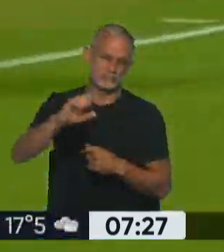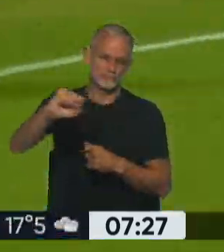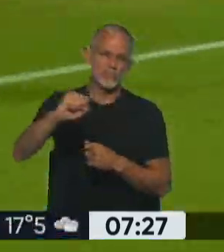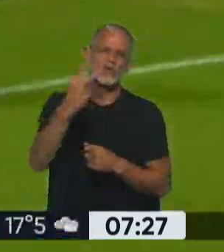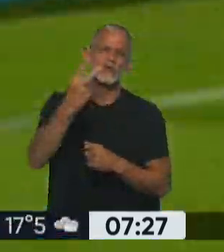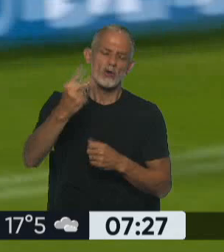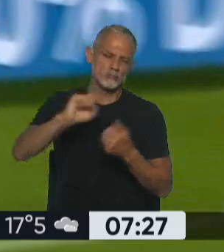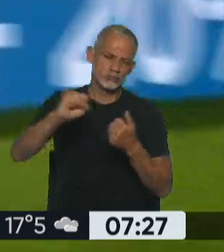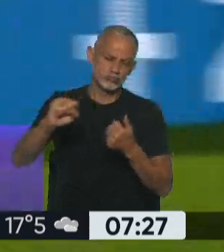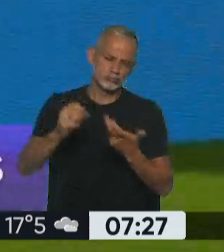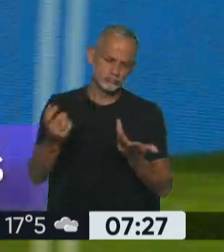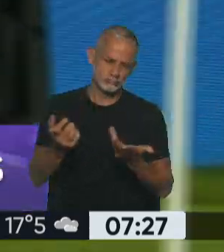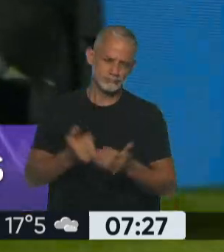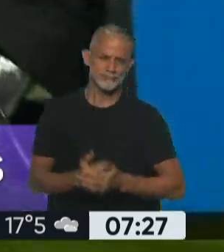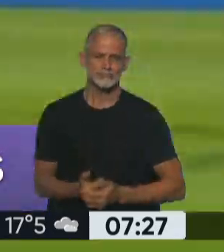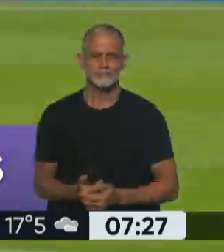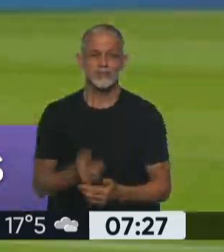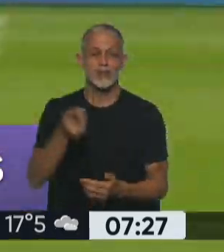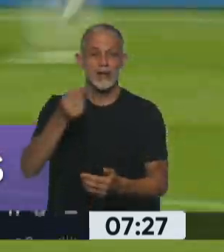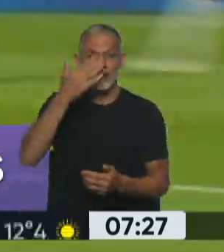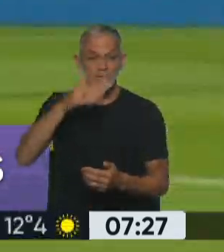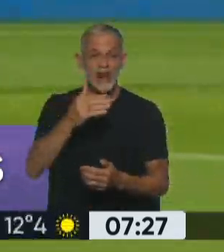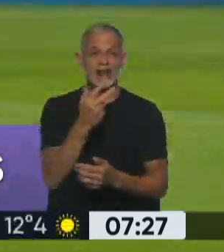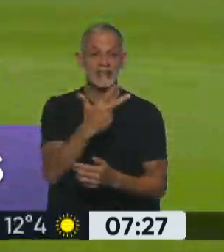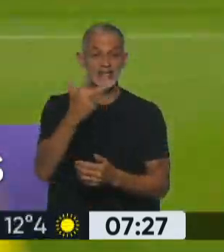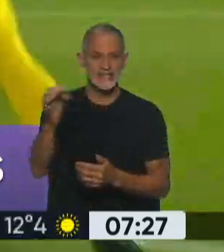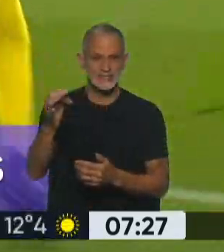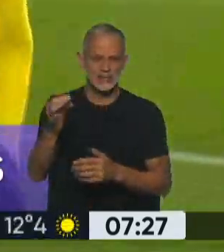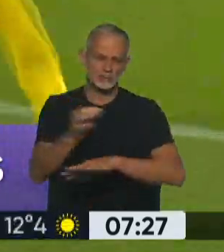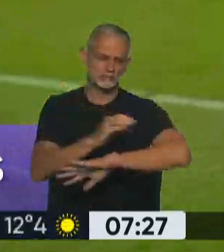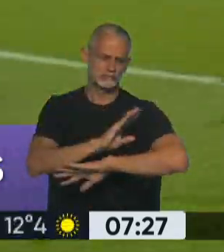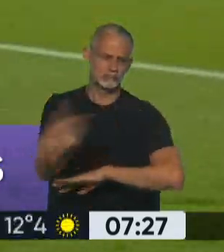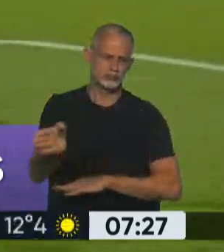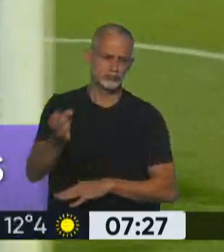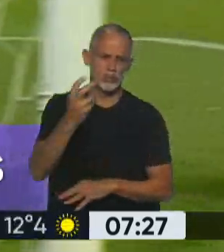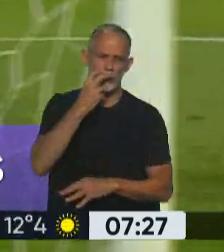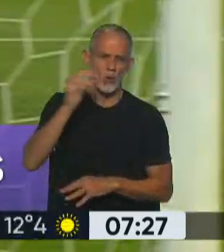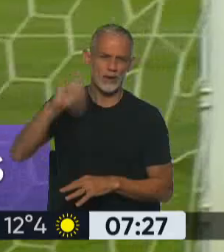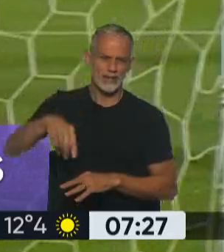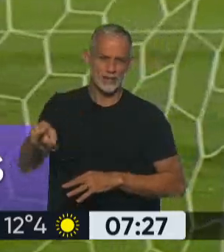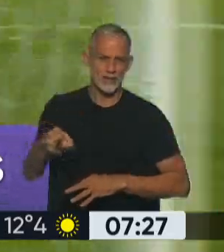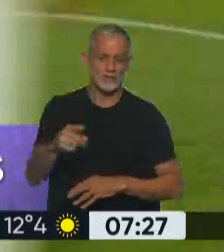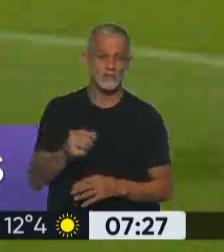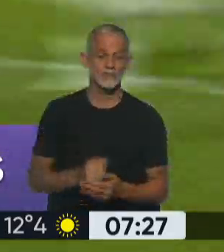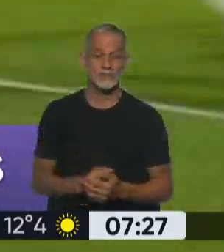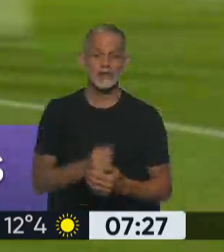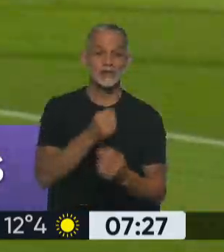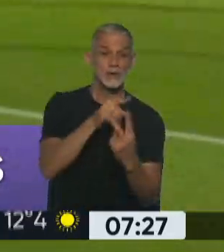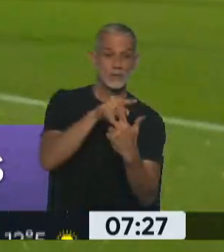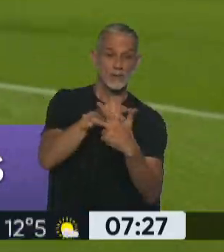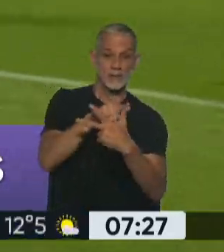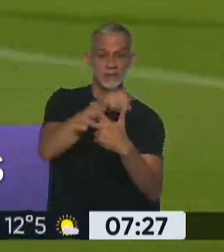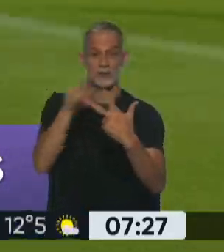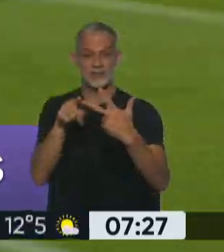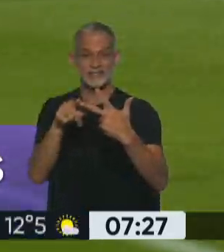duplicado en la noche del centenario. Terminó siendo 3-0 con absoluta contundencia. Va a estar marcando el primero y el tercero